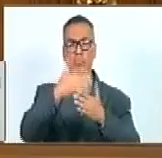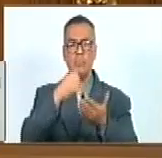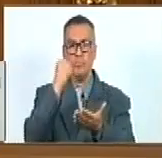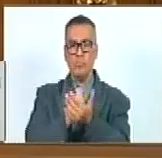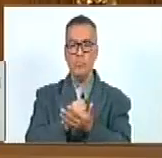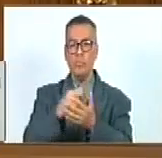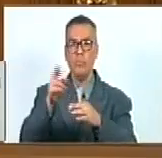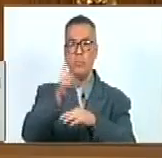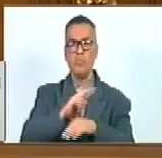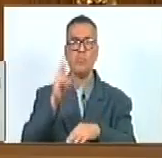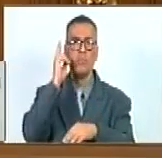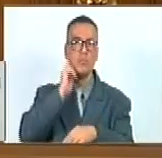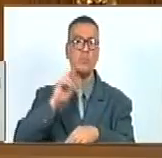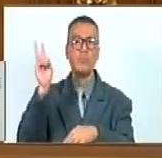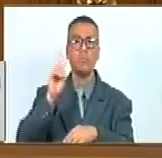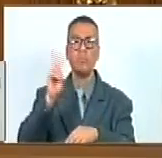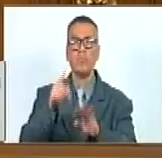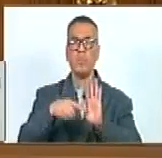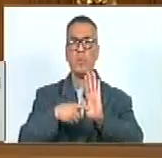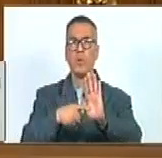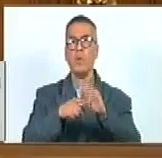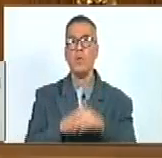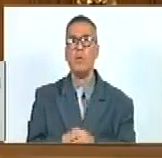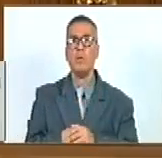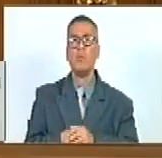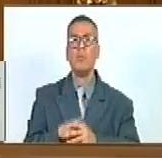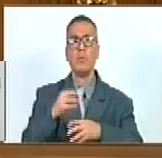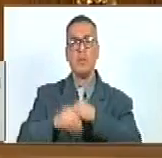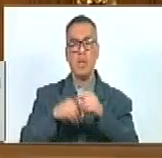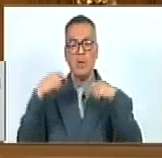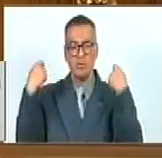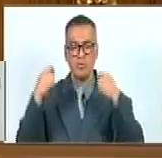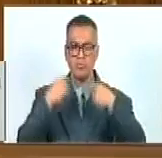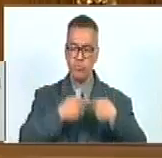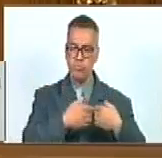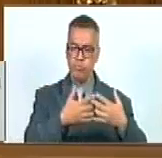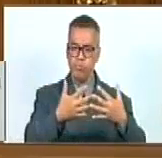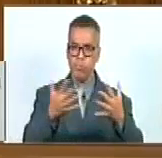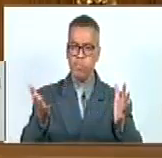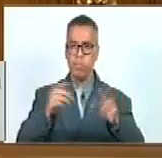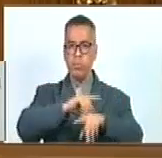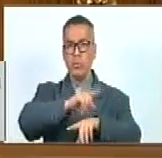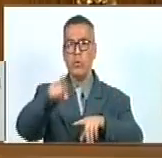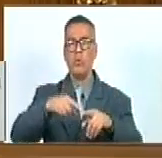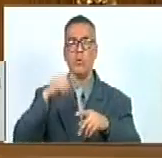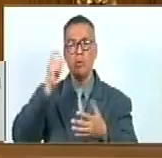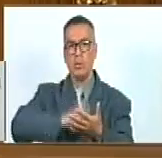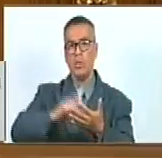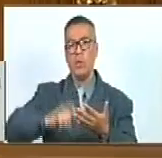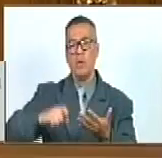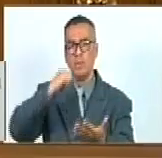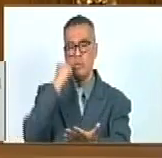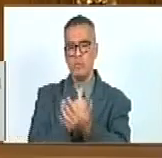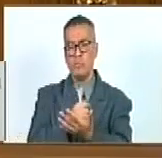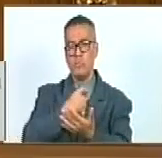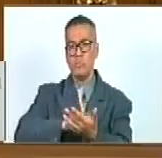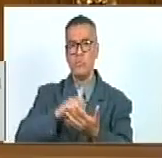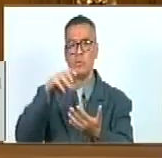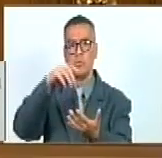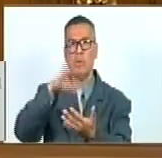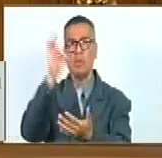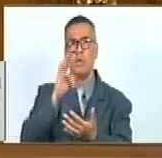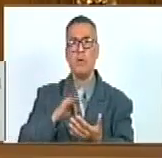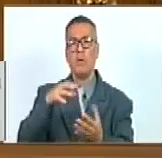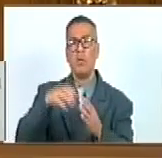Oficial De La República Bolivariana De Venezuela Y Dar Máxima Difusión Del Mismo Dado Firmado Y Sellado En El Palacio